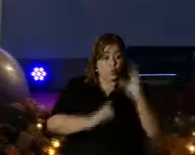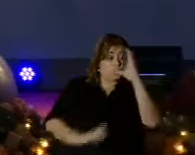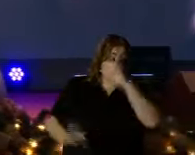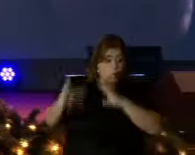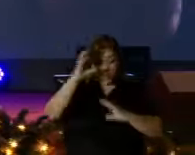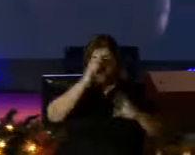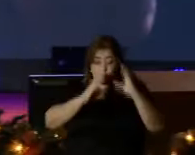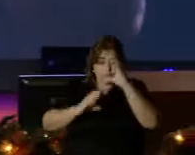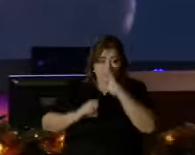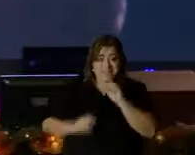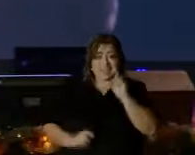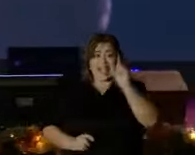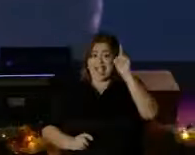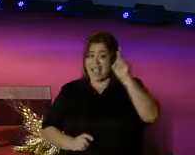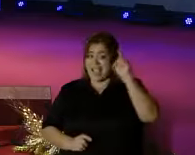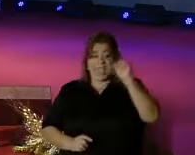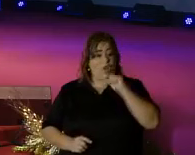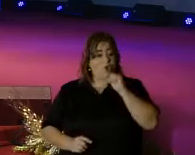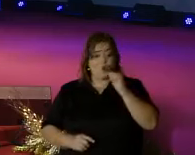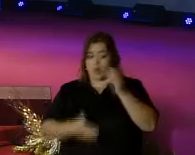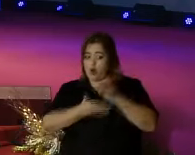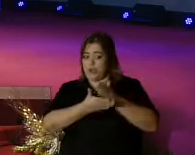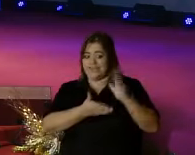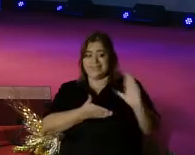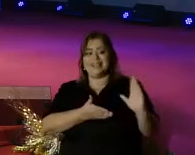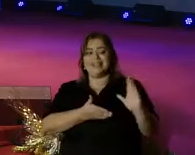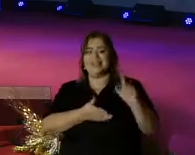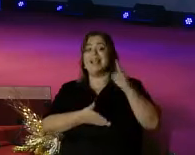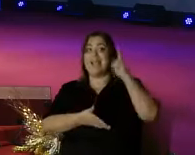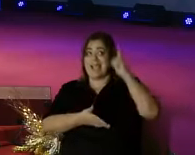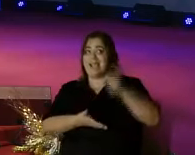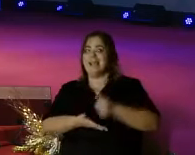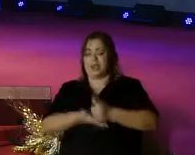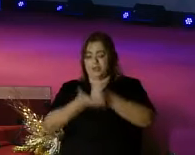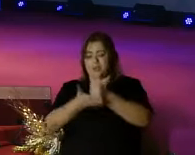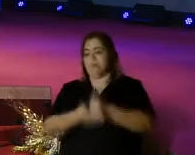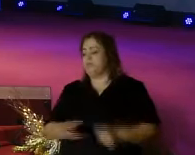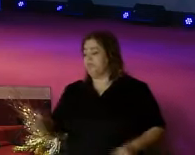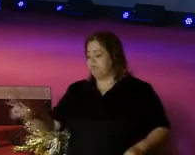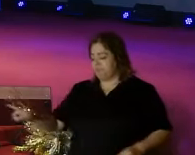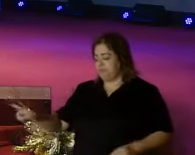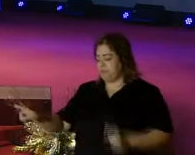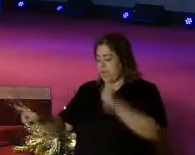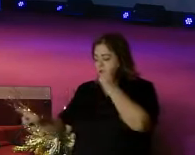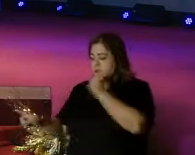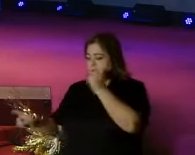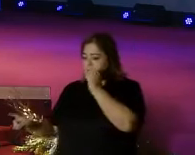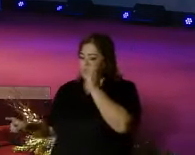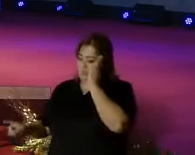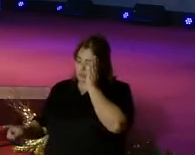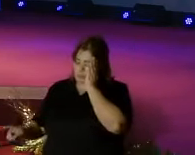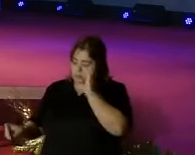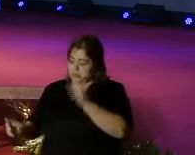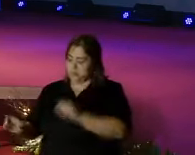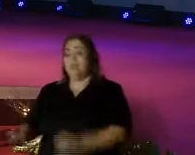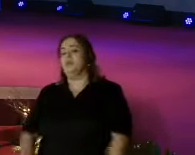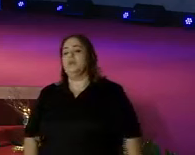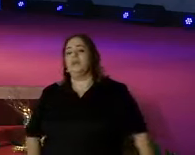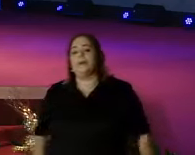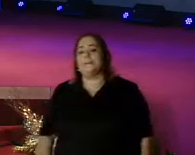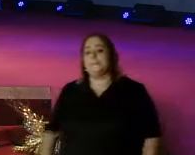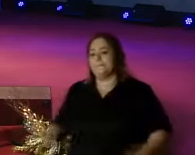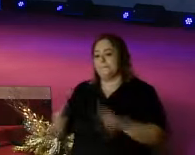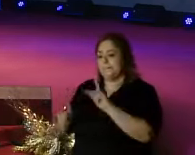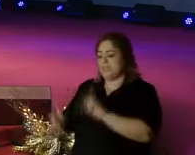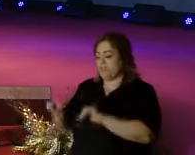Y entrando les dijo que la niña dormía. ¿Y qué pasó? Se burlaban de él.